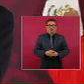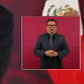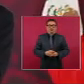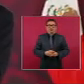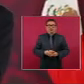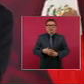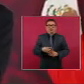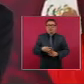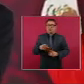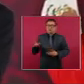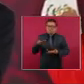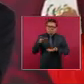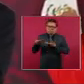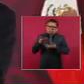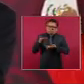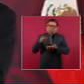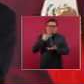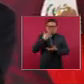En muy buenos términos, no